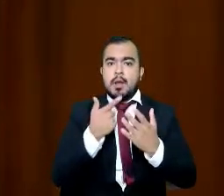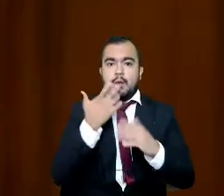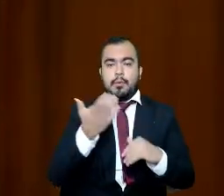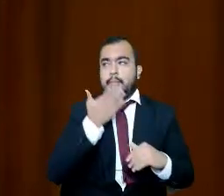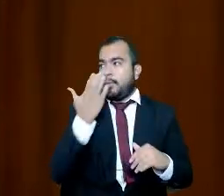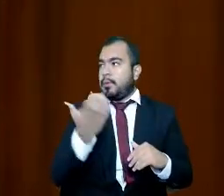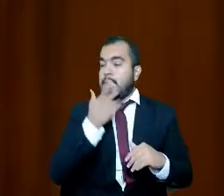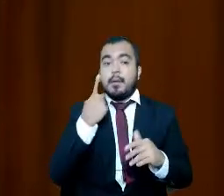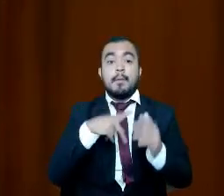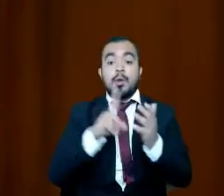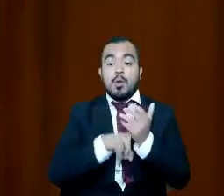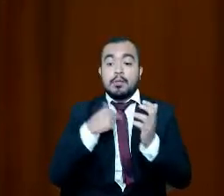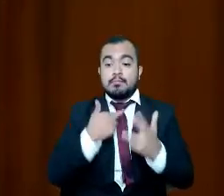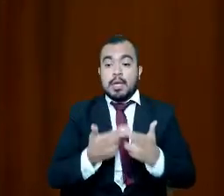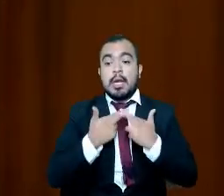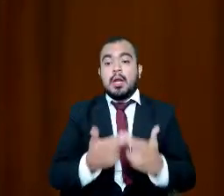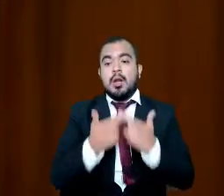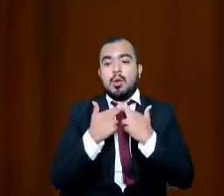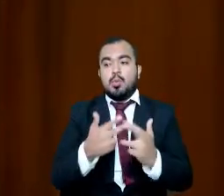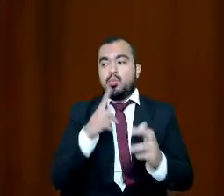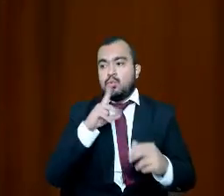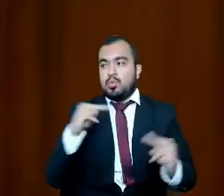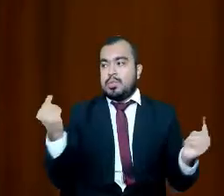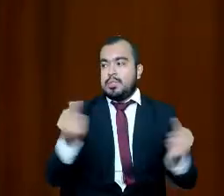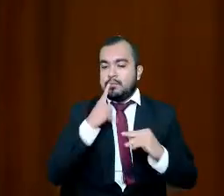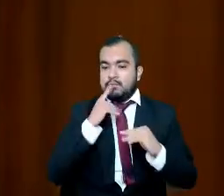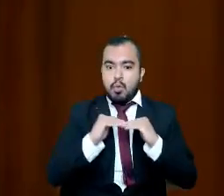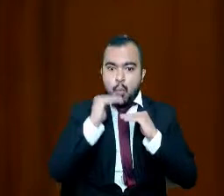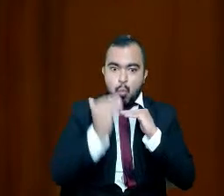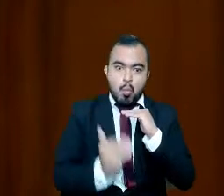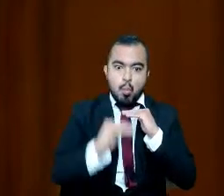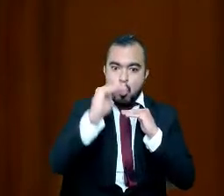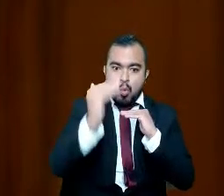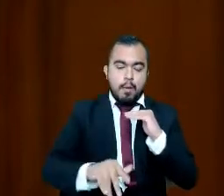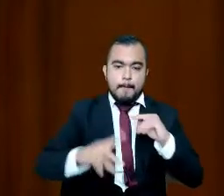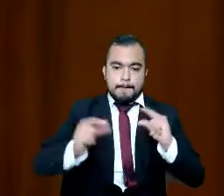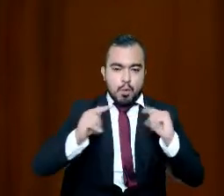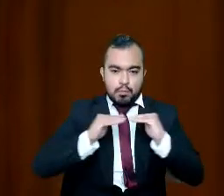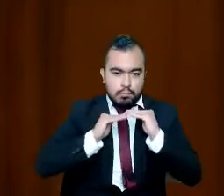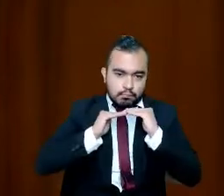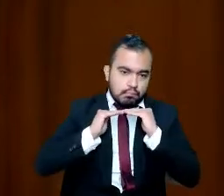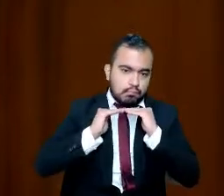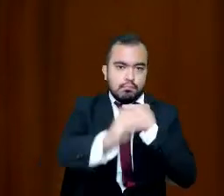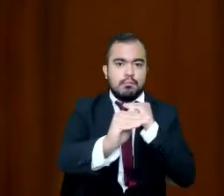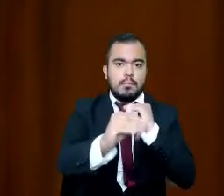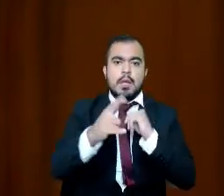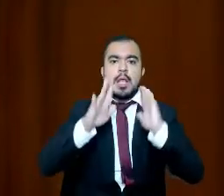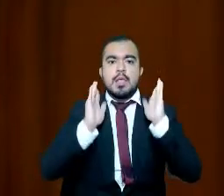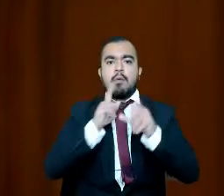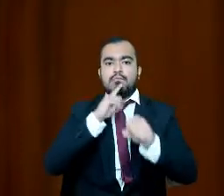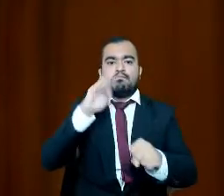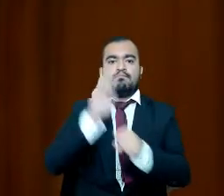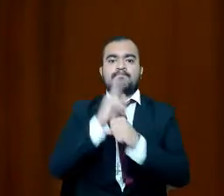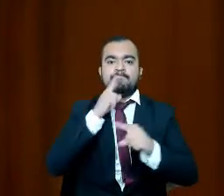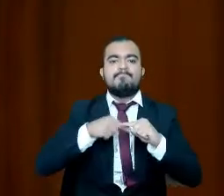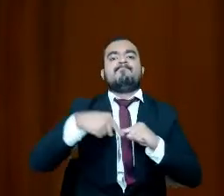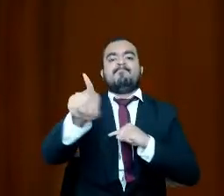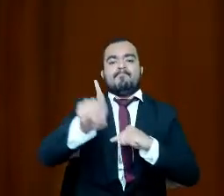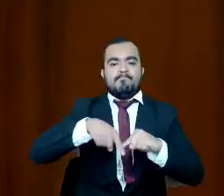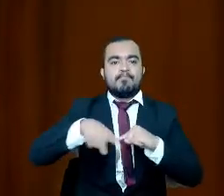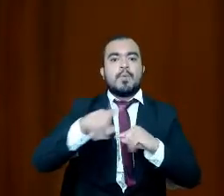suficientes recursos, pues no necesitaríamos el bacheo emergente. Pero el asunto es que hay que garantizar la transitabilidad, entonces a veces mandamos